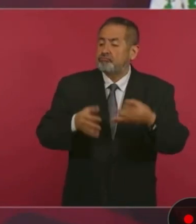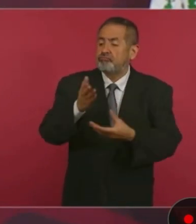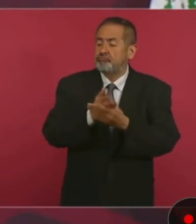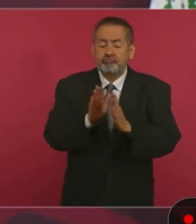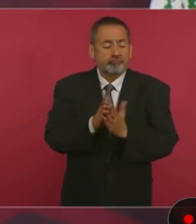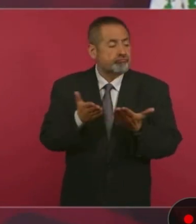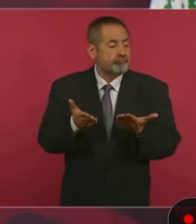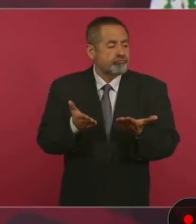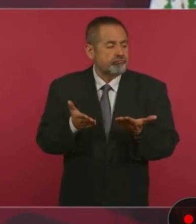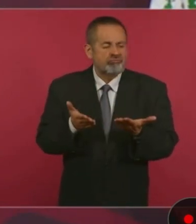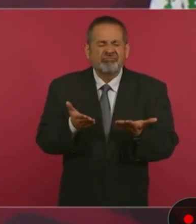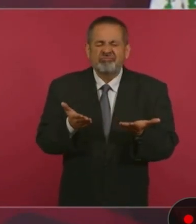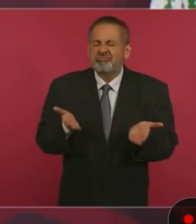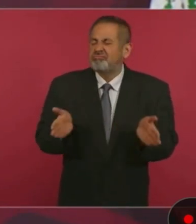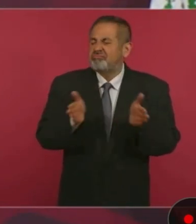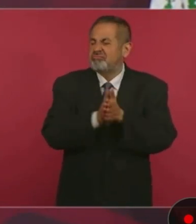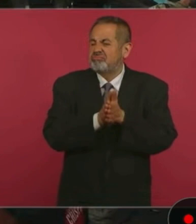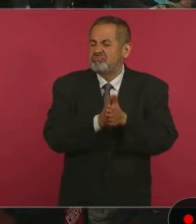se declare